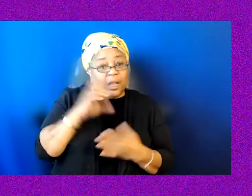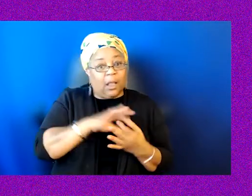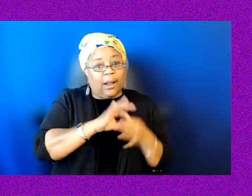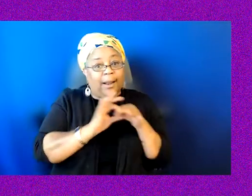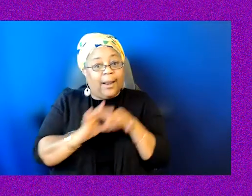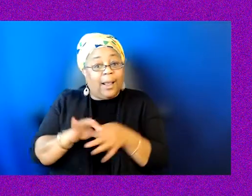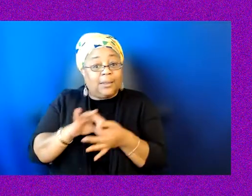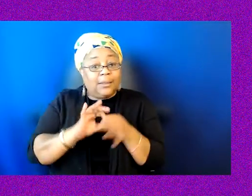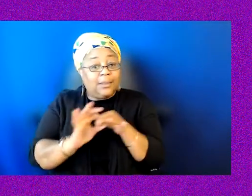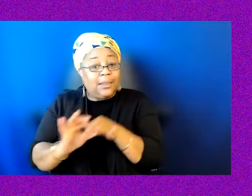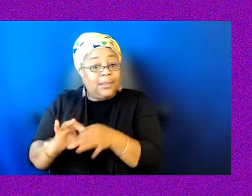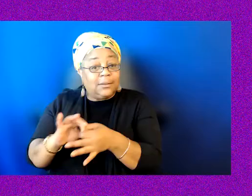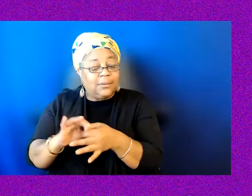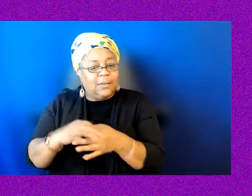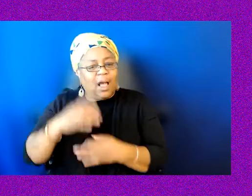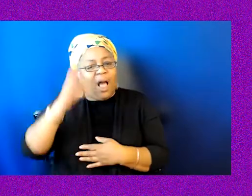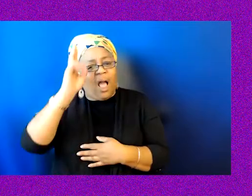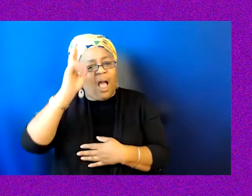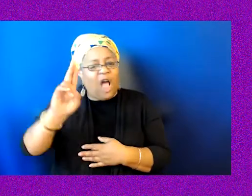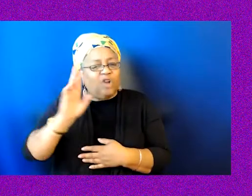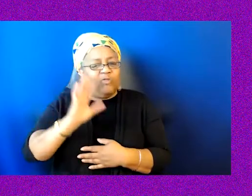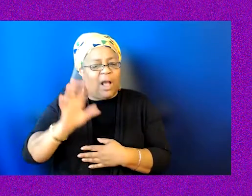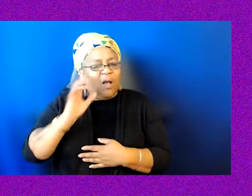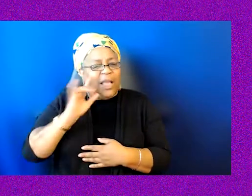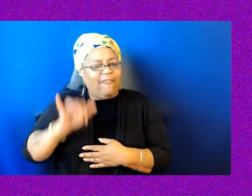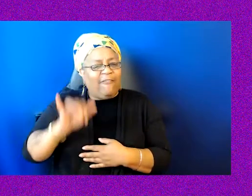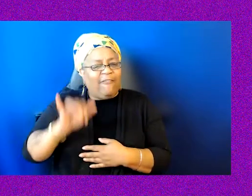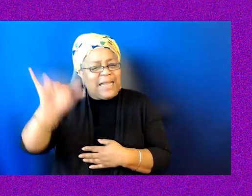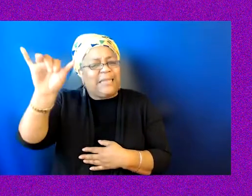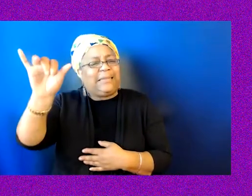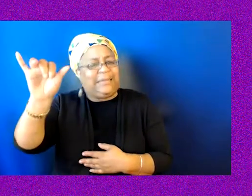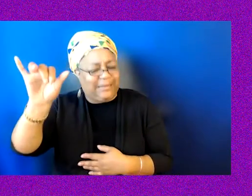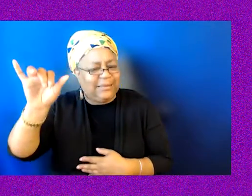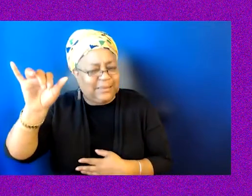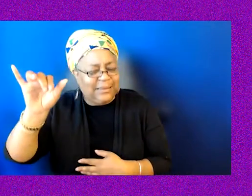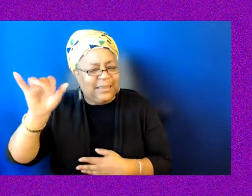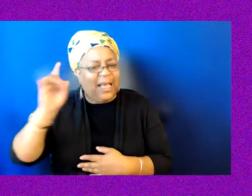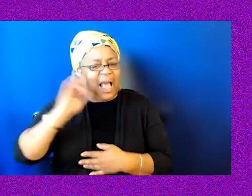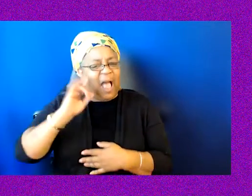todos conectados es honrar que hay,